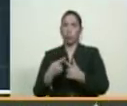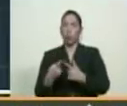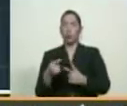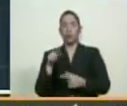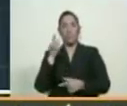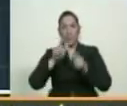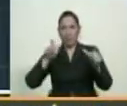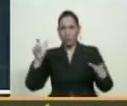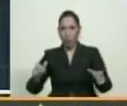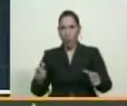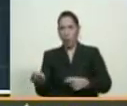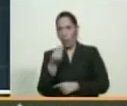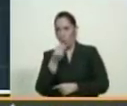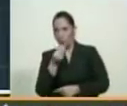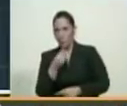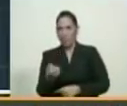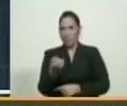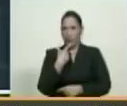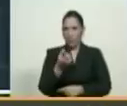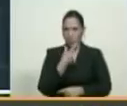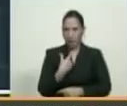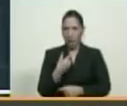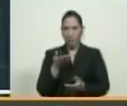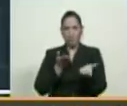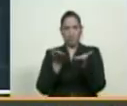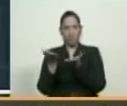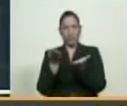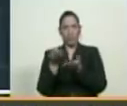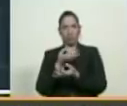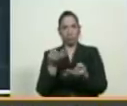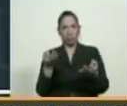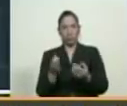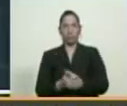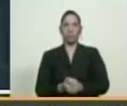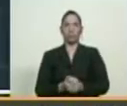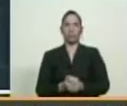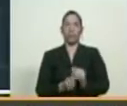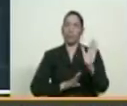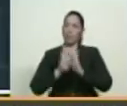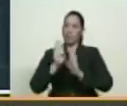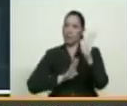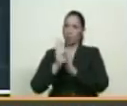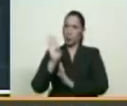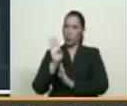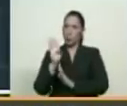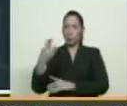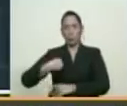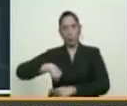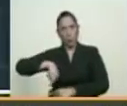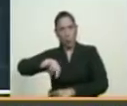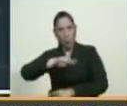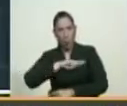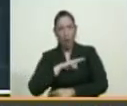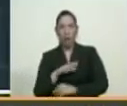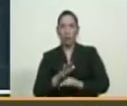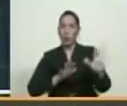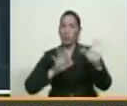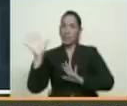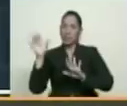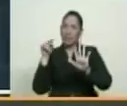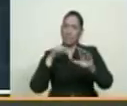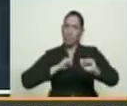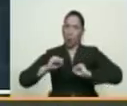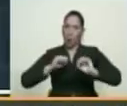los alimentos, los medicamentos, los bienes esenciales, los bienes para el desarrollo de nuestros 15 motores,